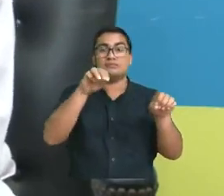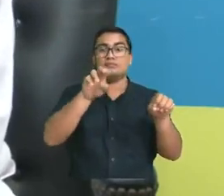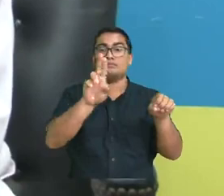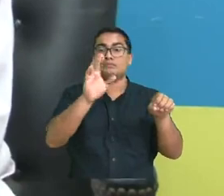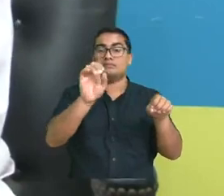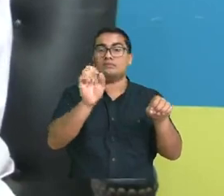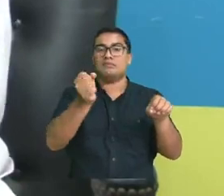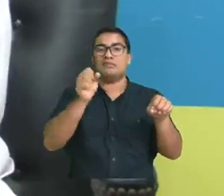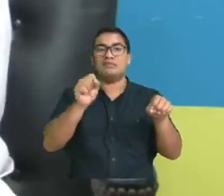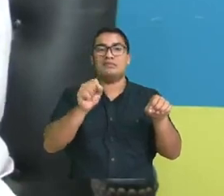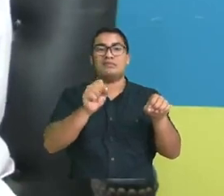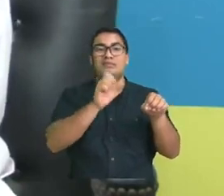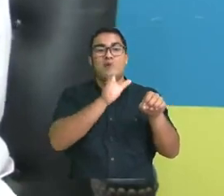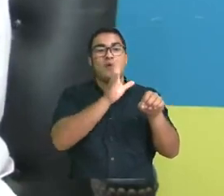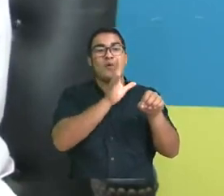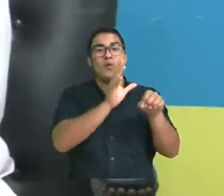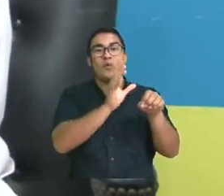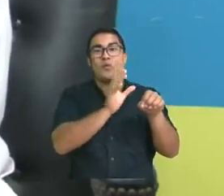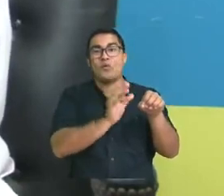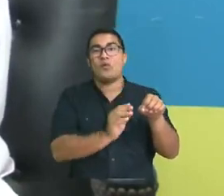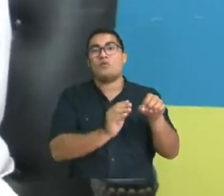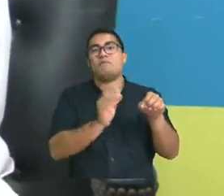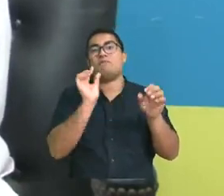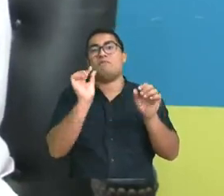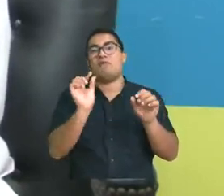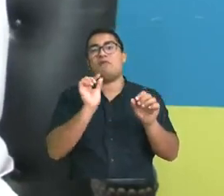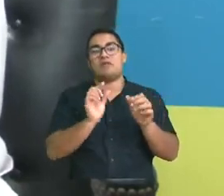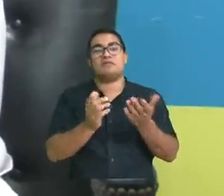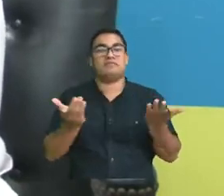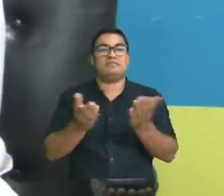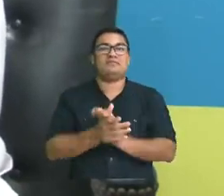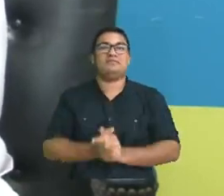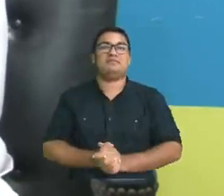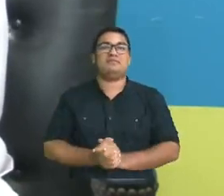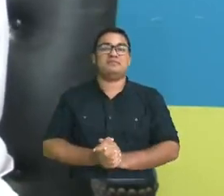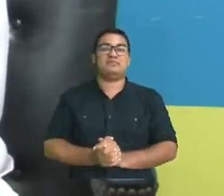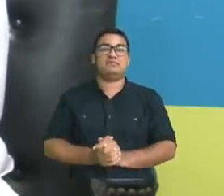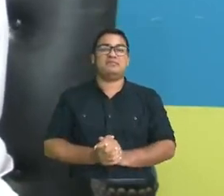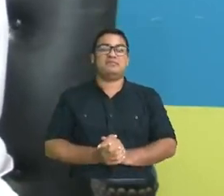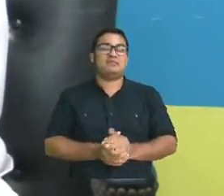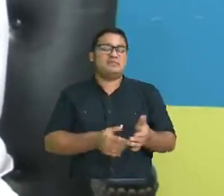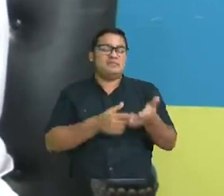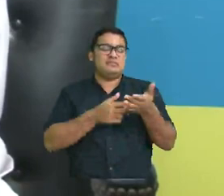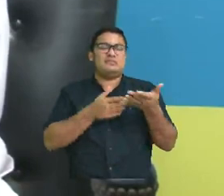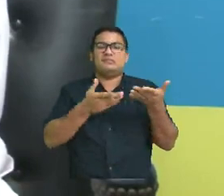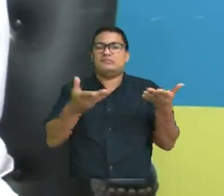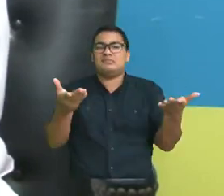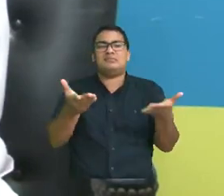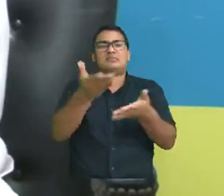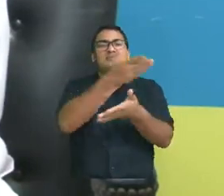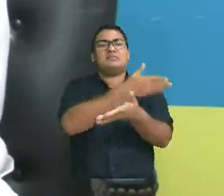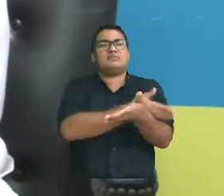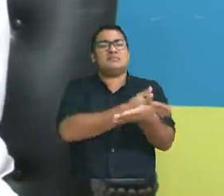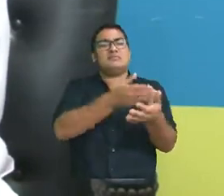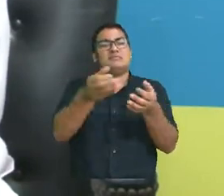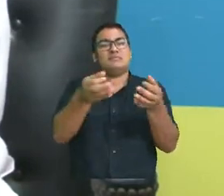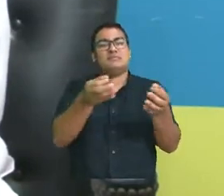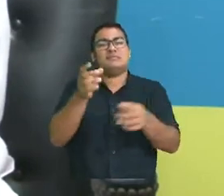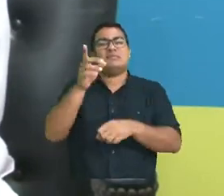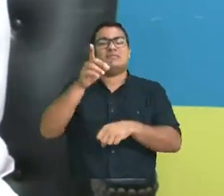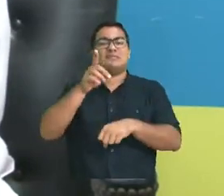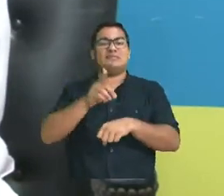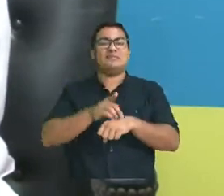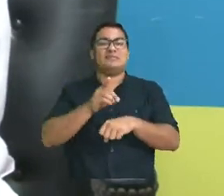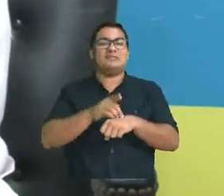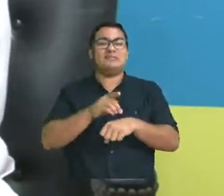se empieza a disminuir la producción de lágrimas. Ahora, es raro que, como usted manifestaba, doctora, que este